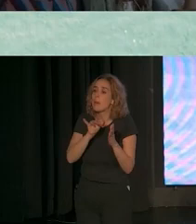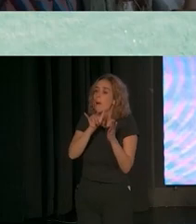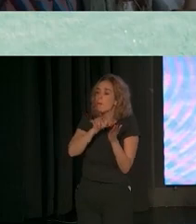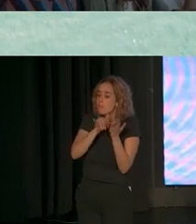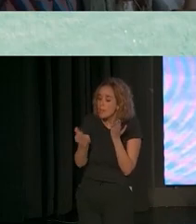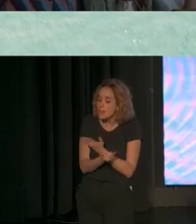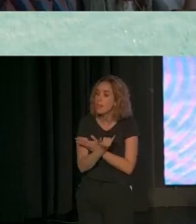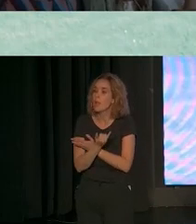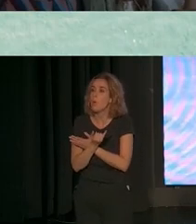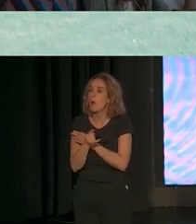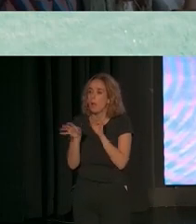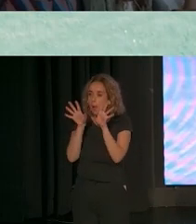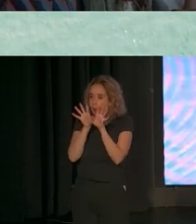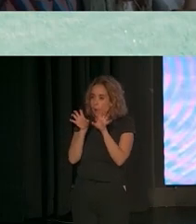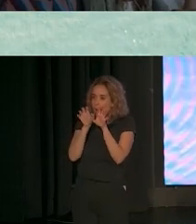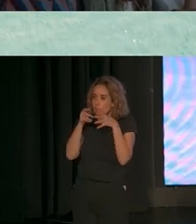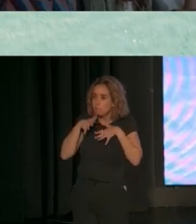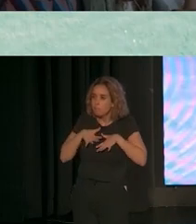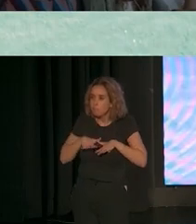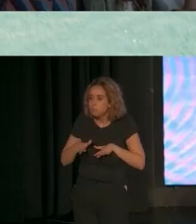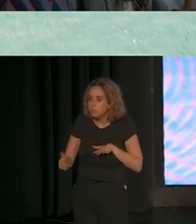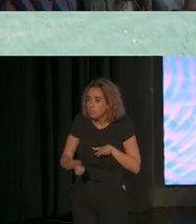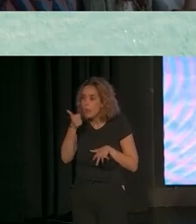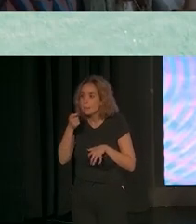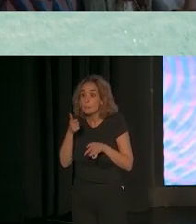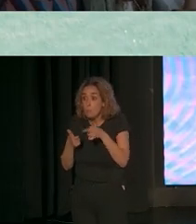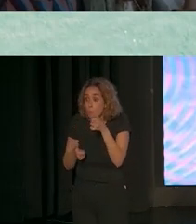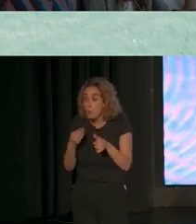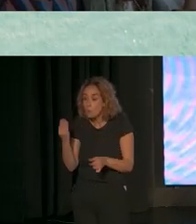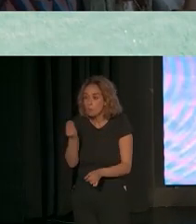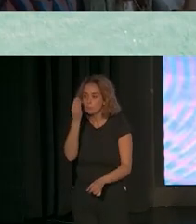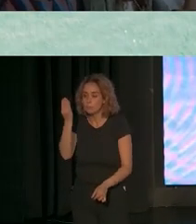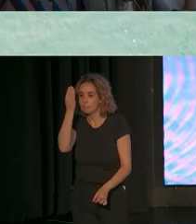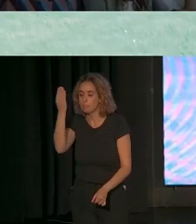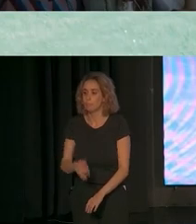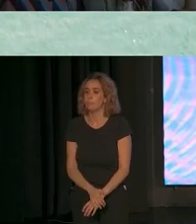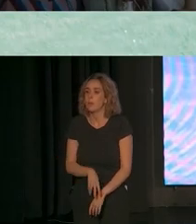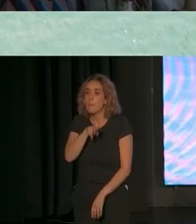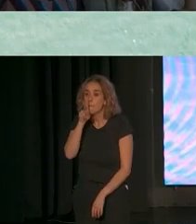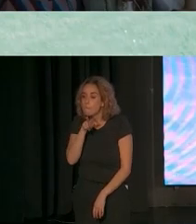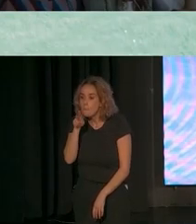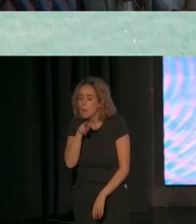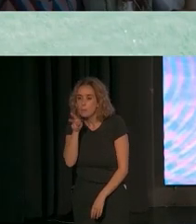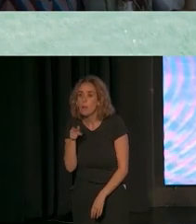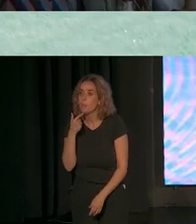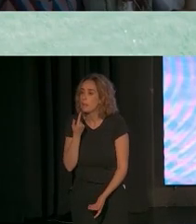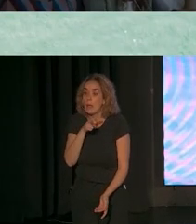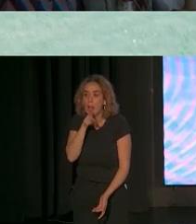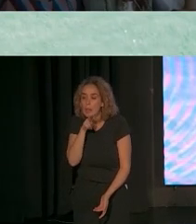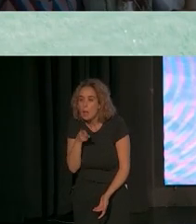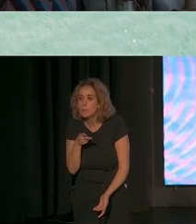de procesar más y poco a poco va mejorando. Y verbalmente, pues él